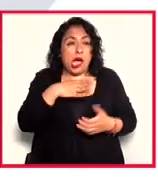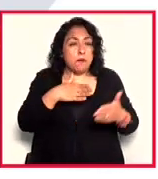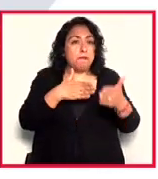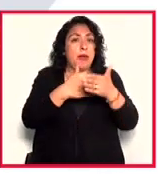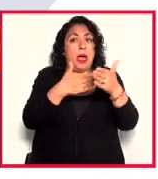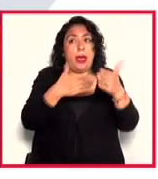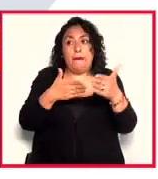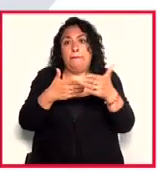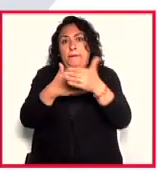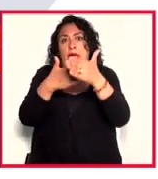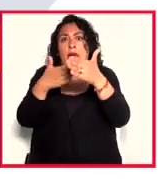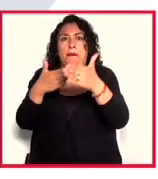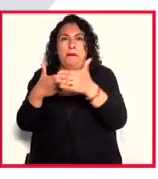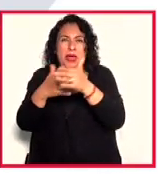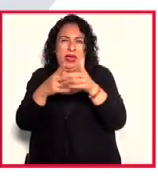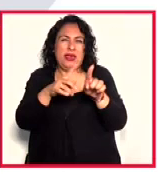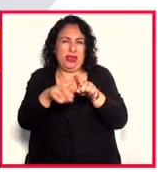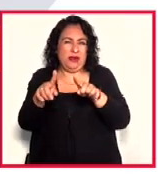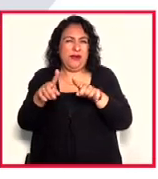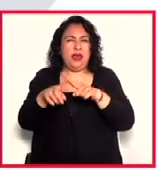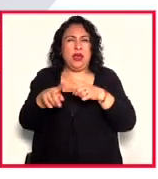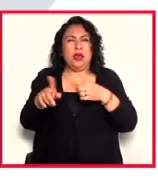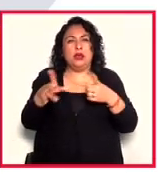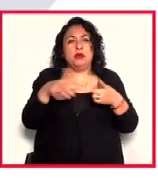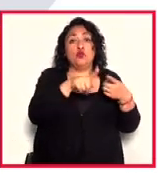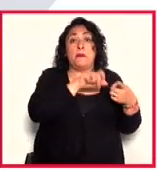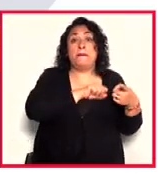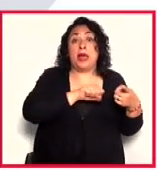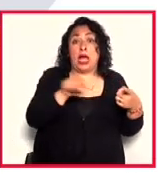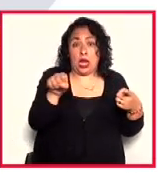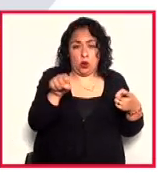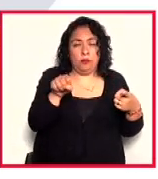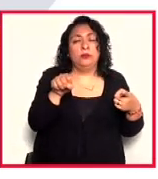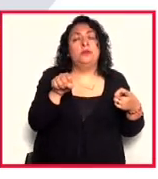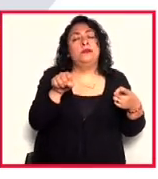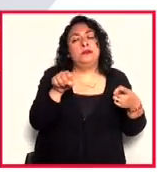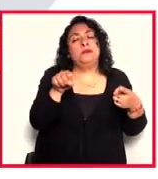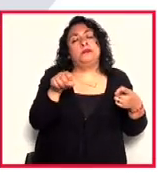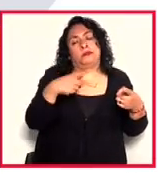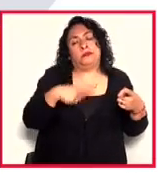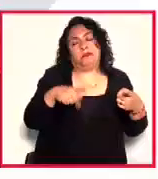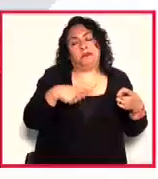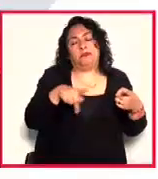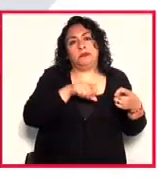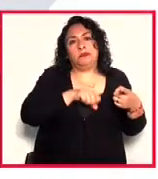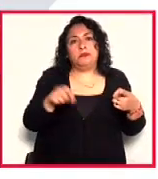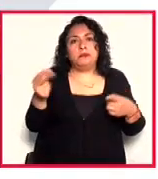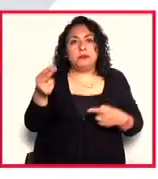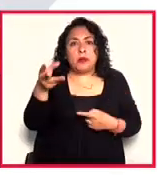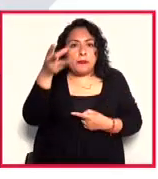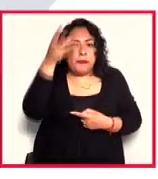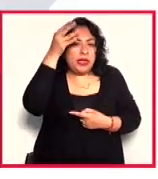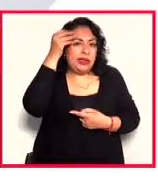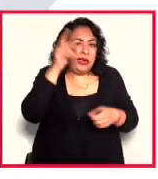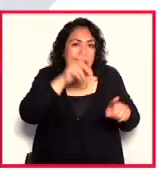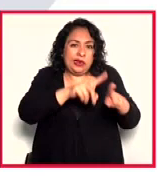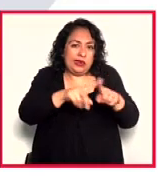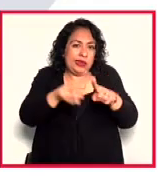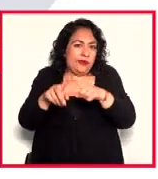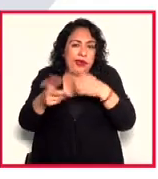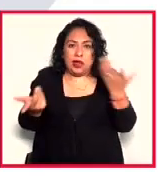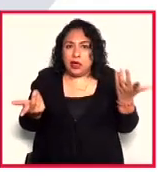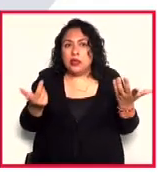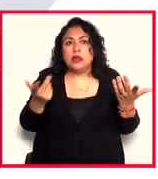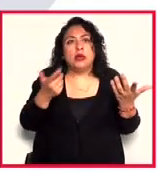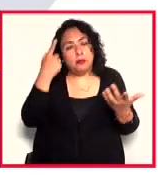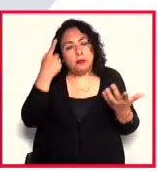va a enfrentar a un villano y necesita pues aprender varias cosas en este camino